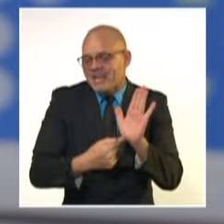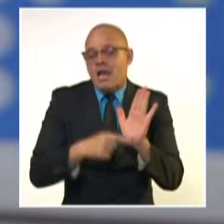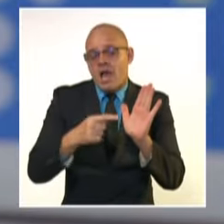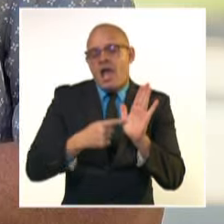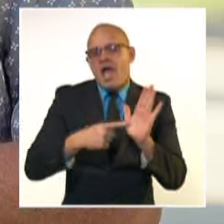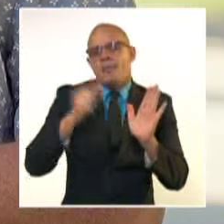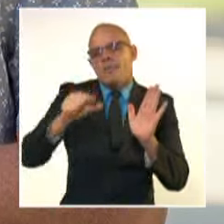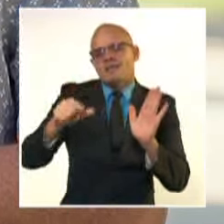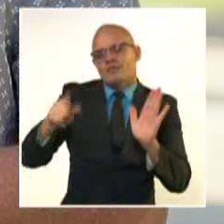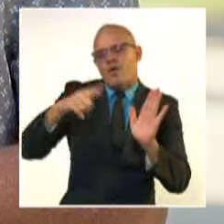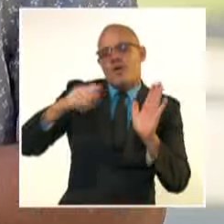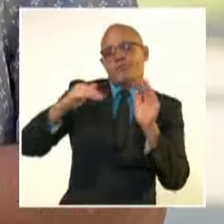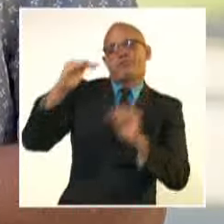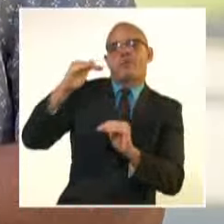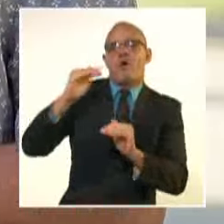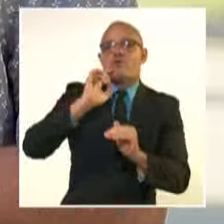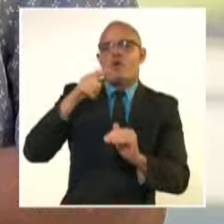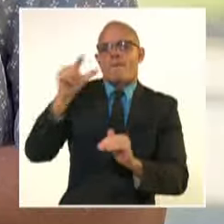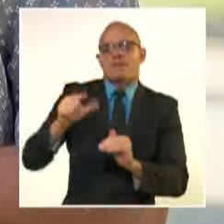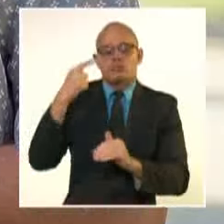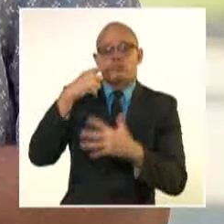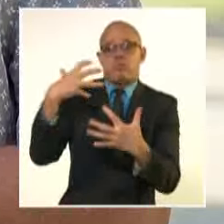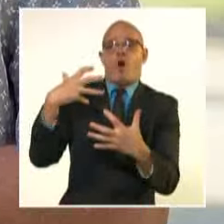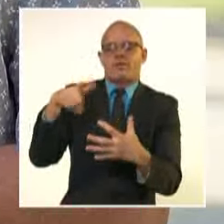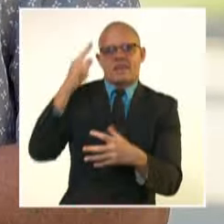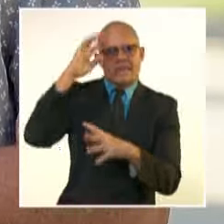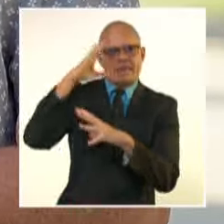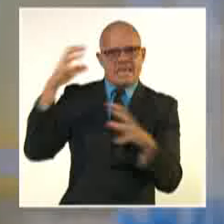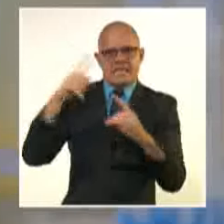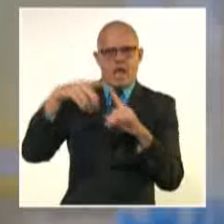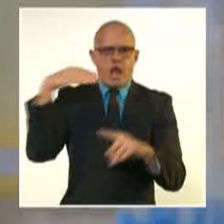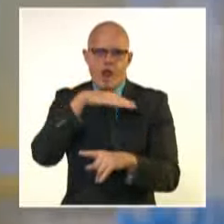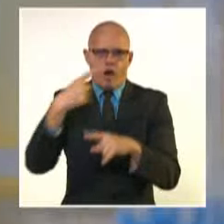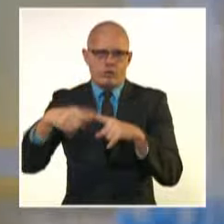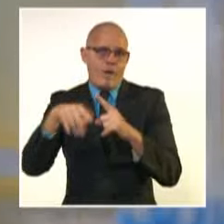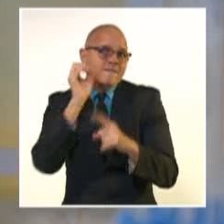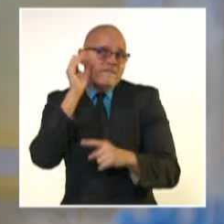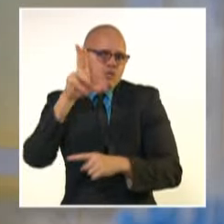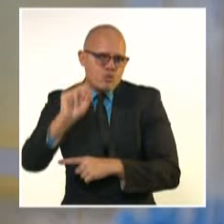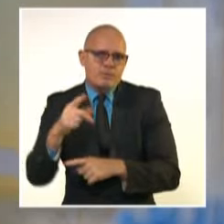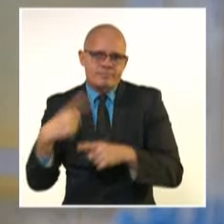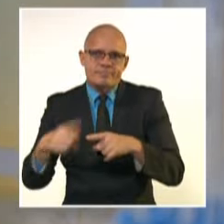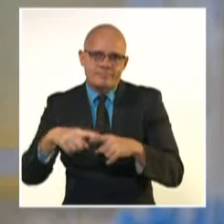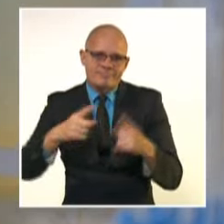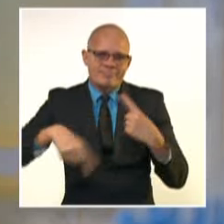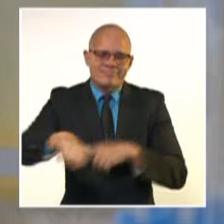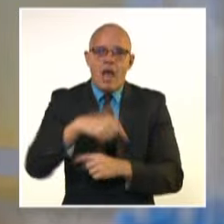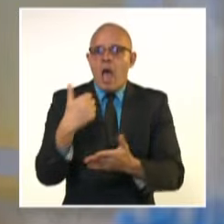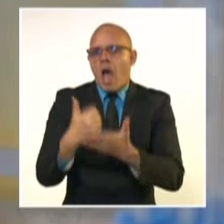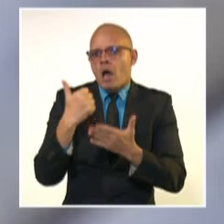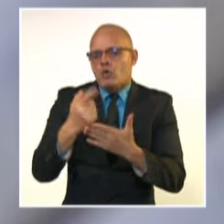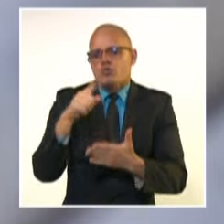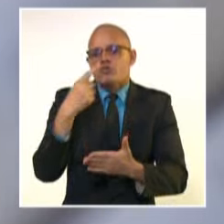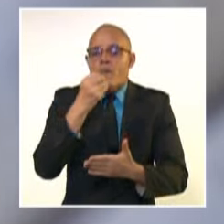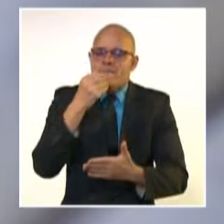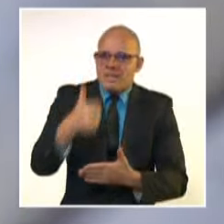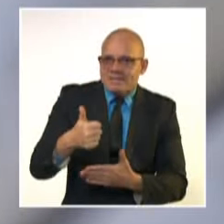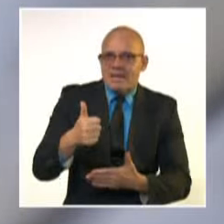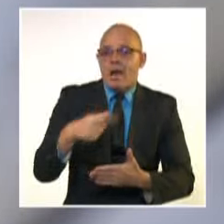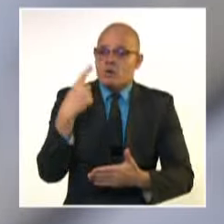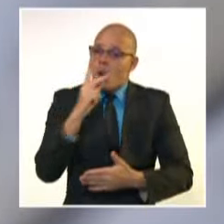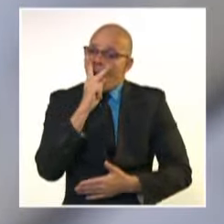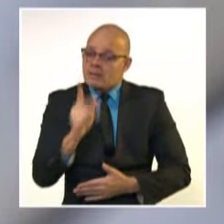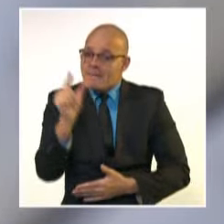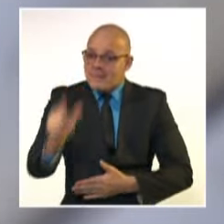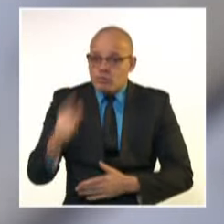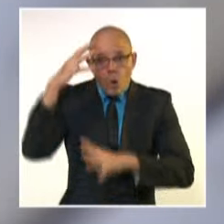de la categoría de personalidad relevante para la ciencia, la tecnología y la innovación, lo que nos permitirá atender a estas personas por sus